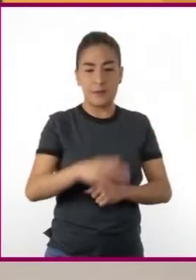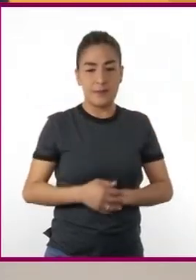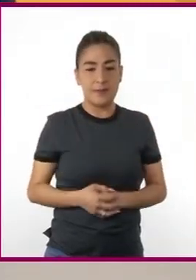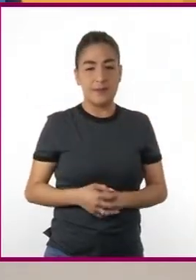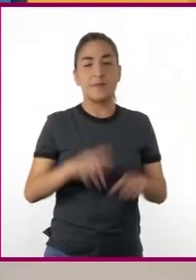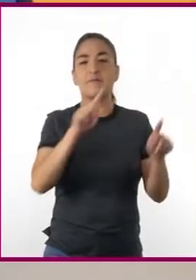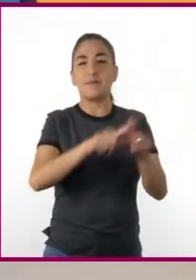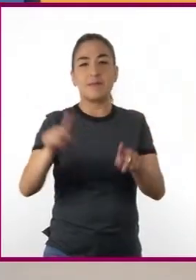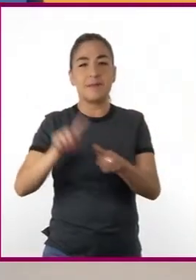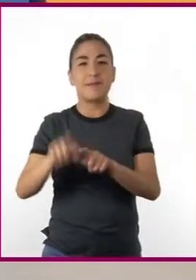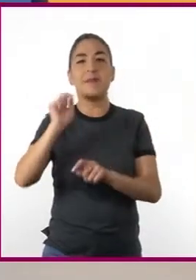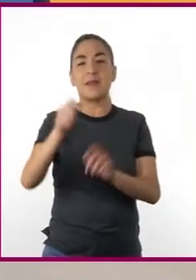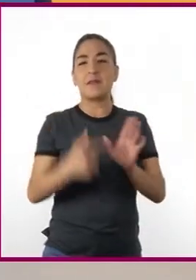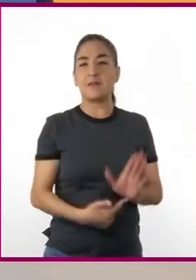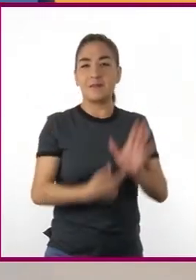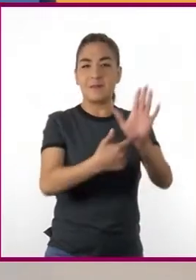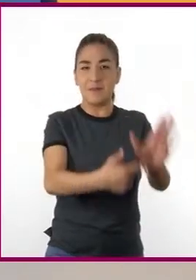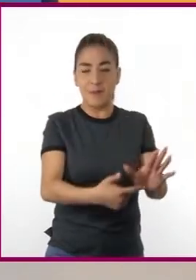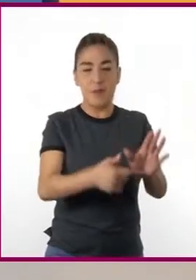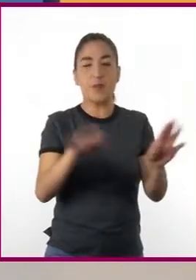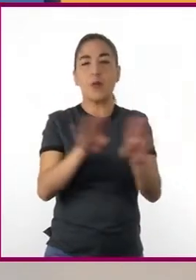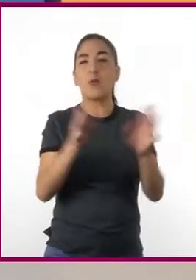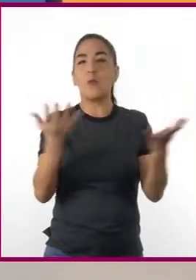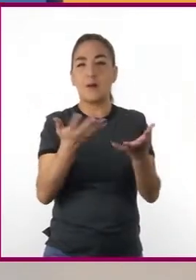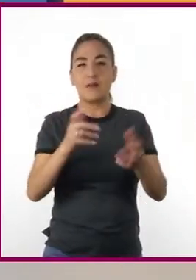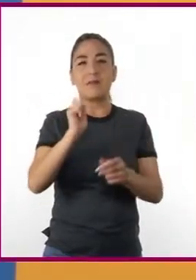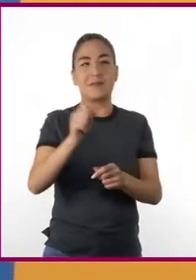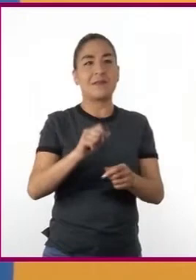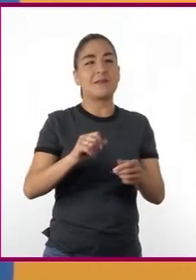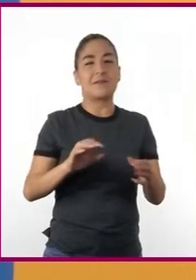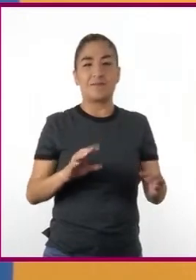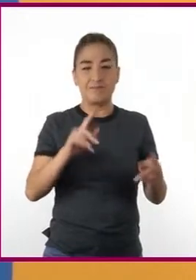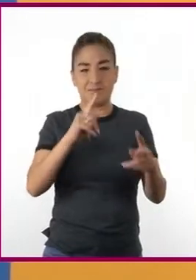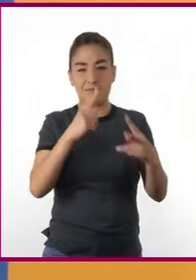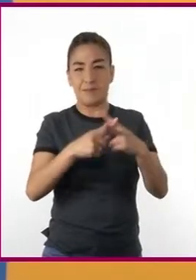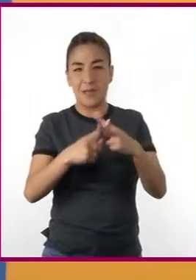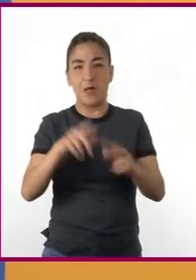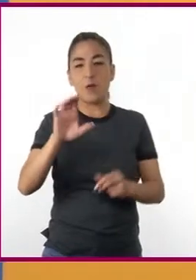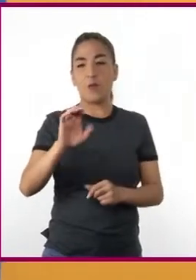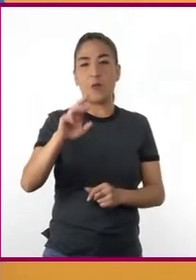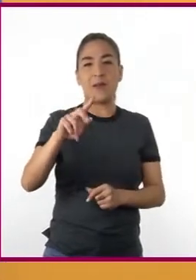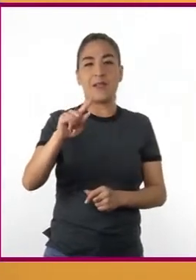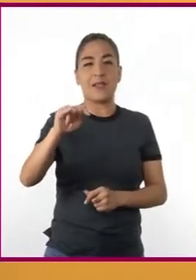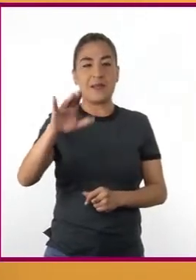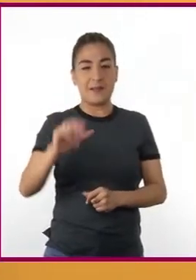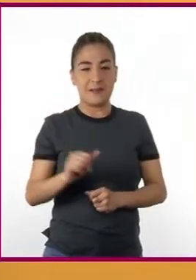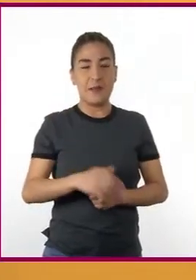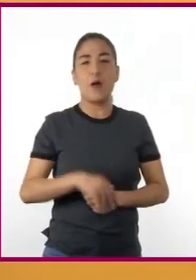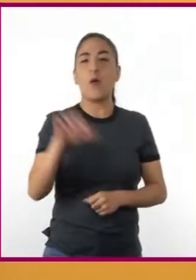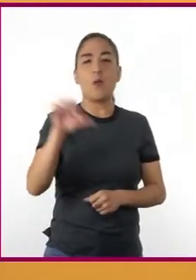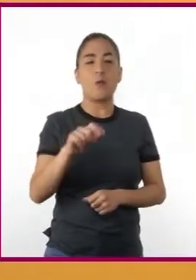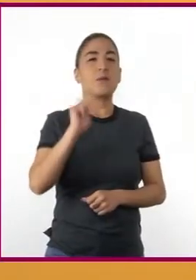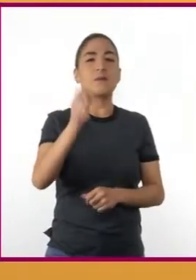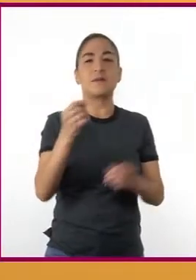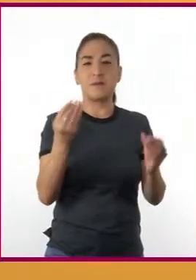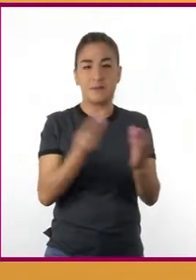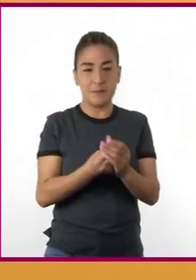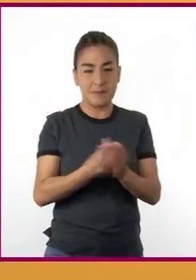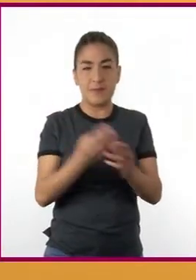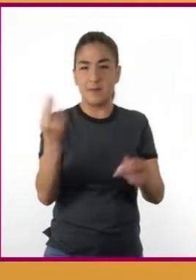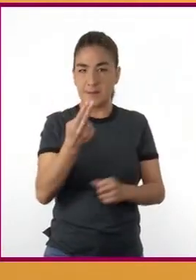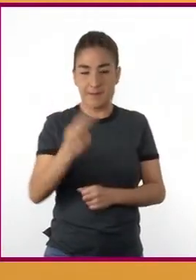las diferentes representaciones de una relación cuadrática. En esta sesión vamos a necesitar